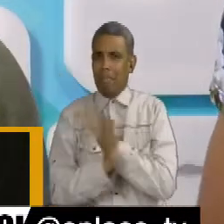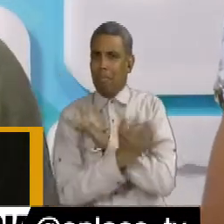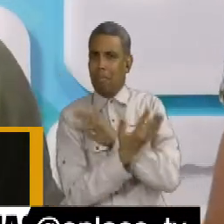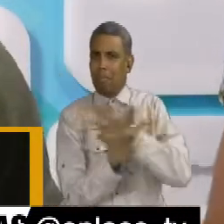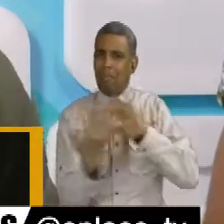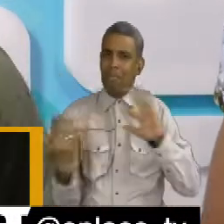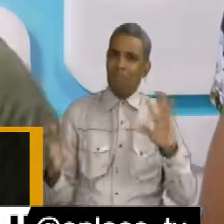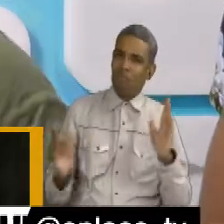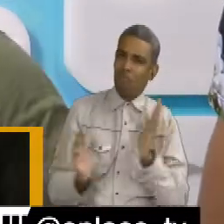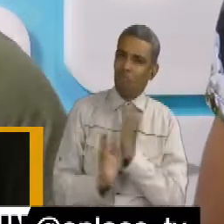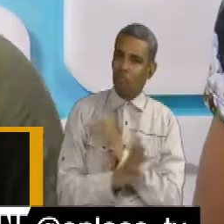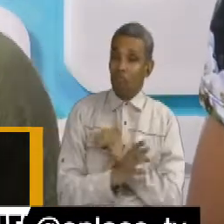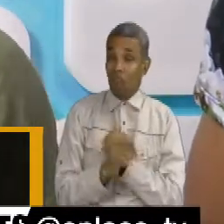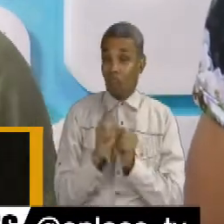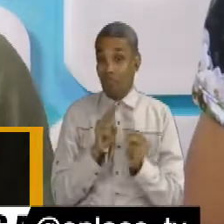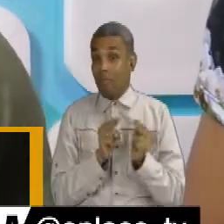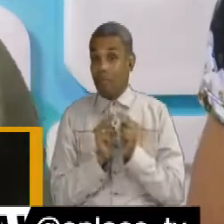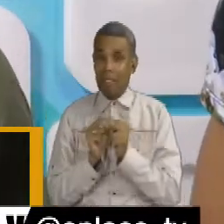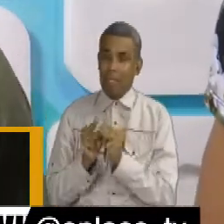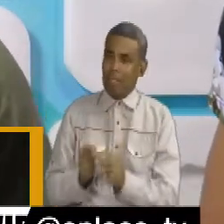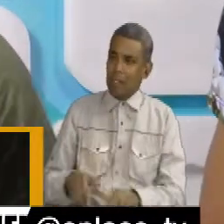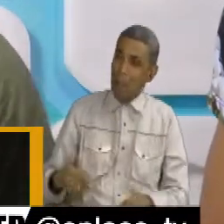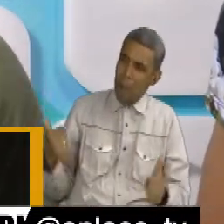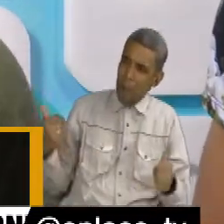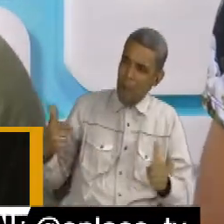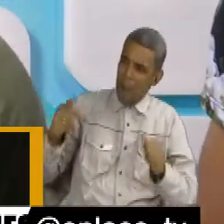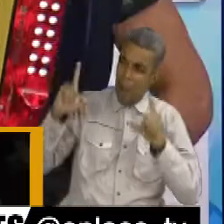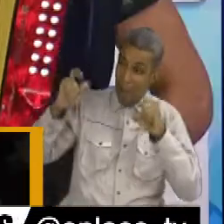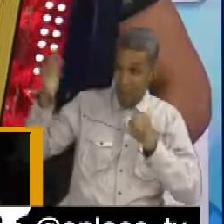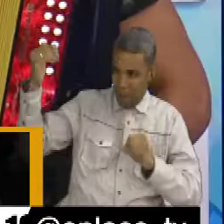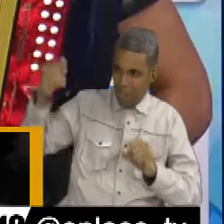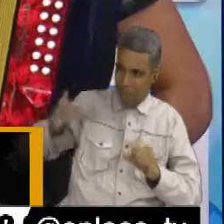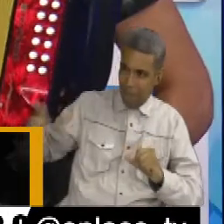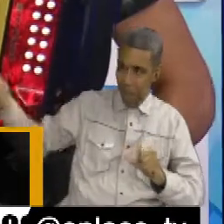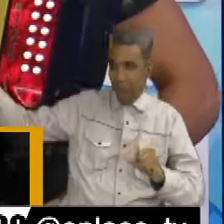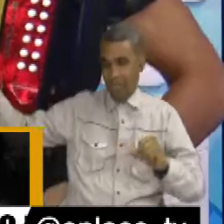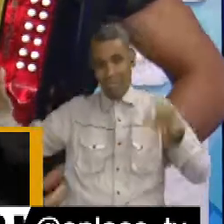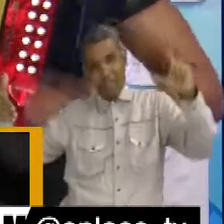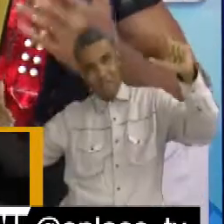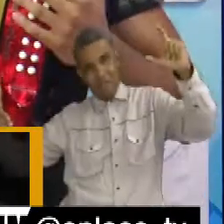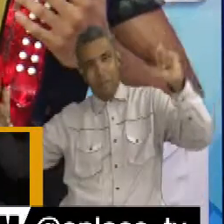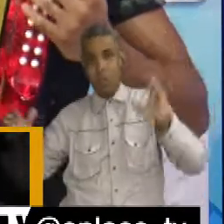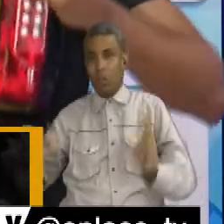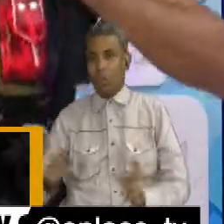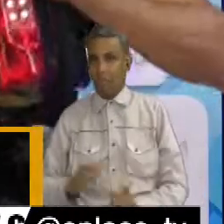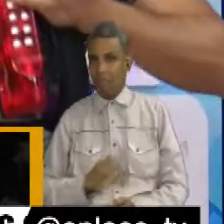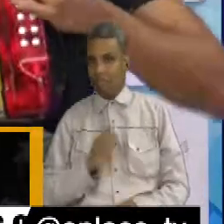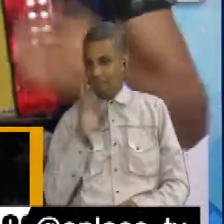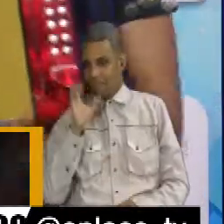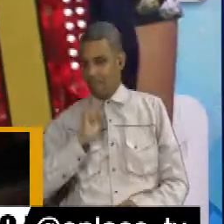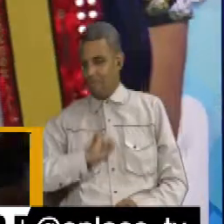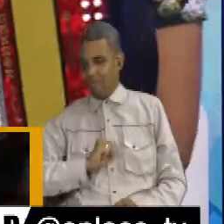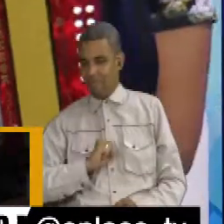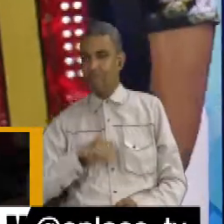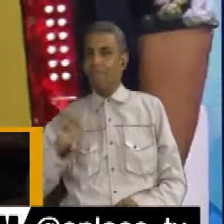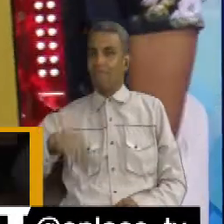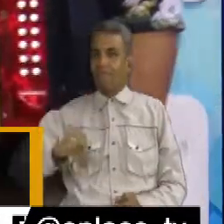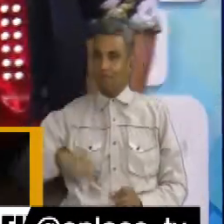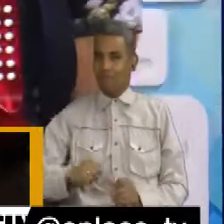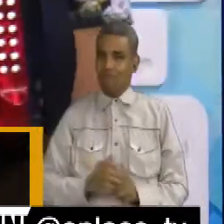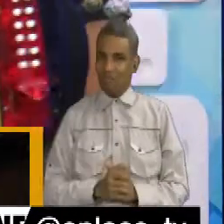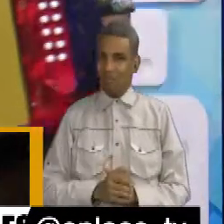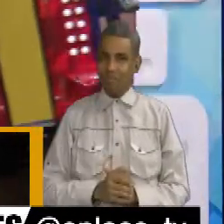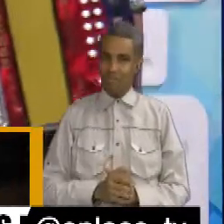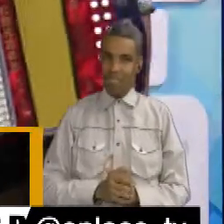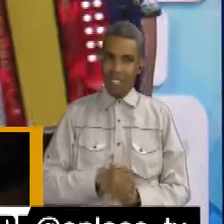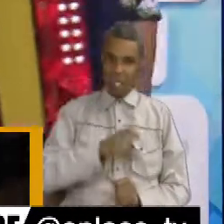diferentes medios, la gente en la calle tomándose fotos, pidiendo autógrafos, yo pienso de que se ha hecho un buen trabajo. Yo creo que cuando nosotros los artistas ya